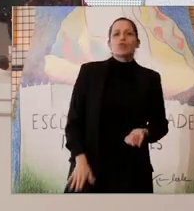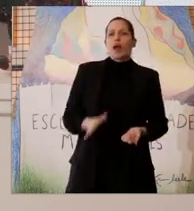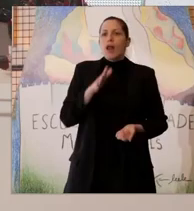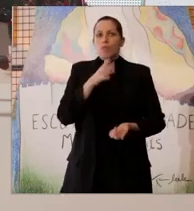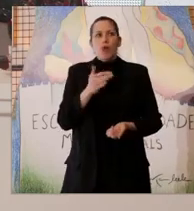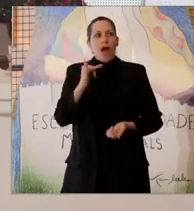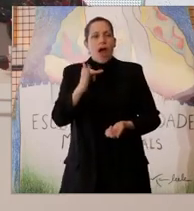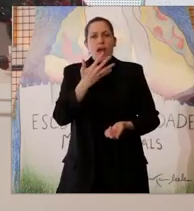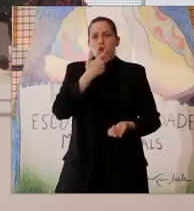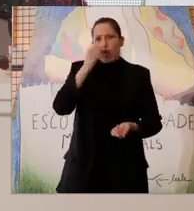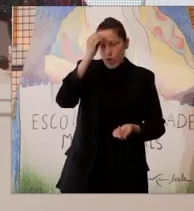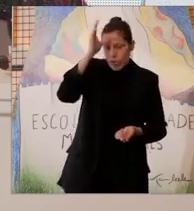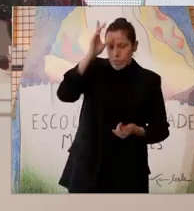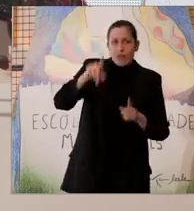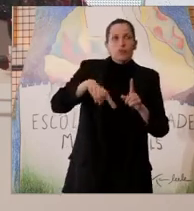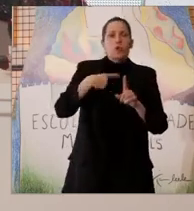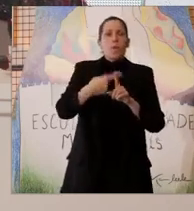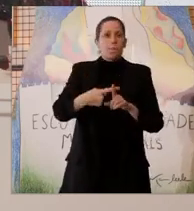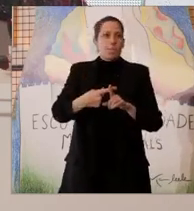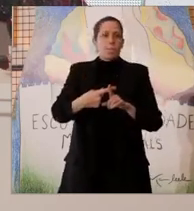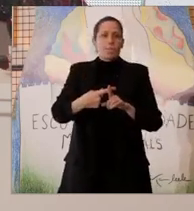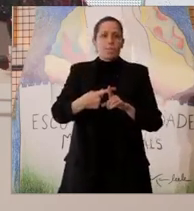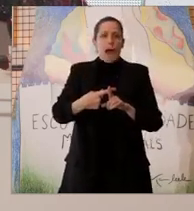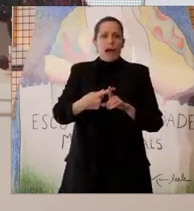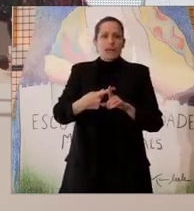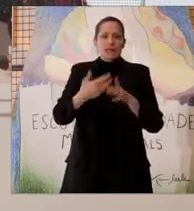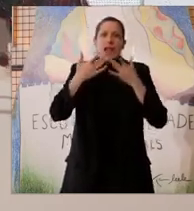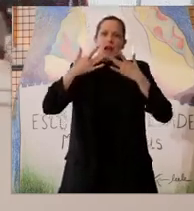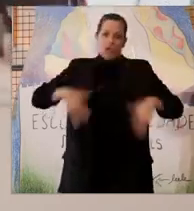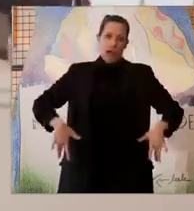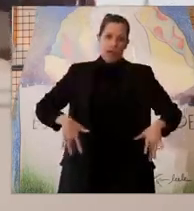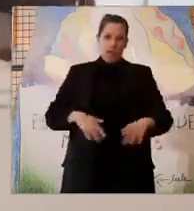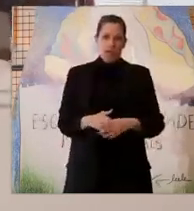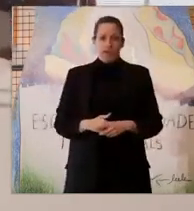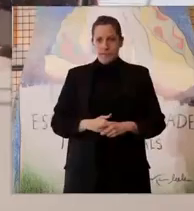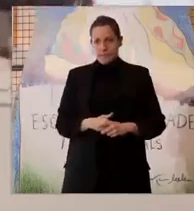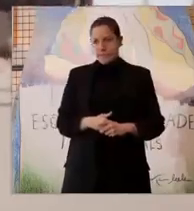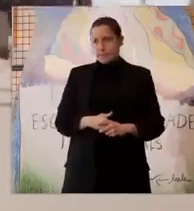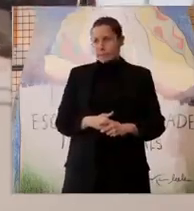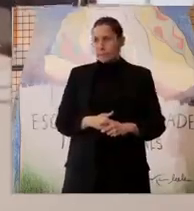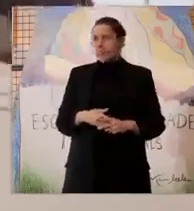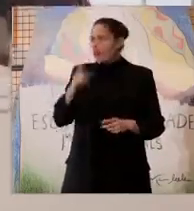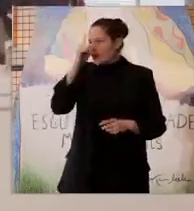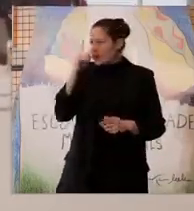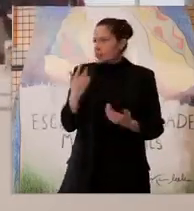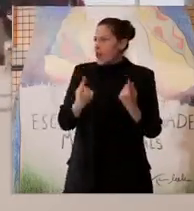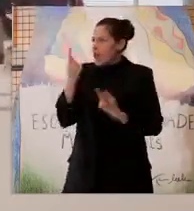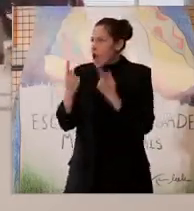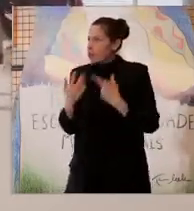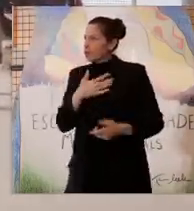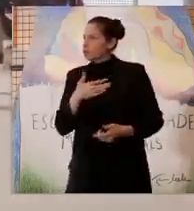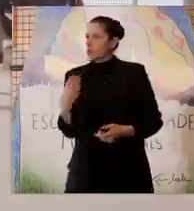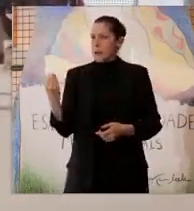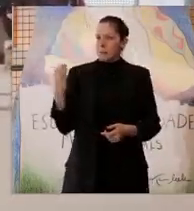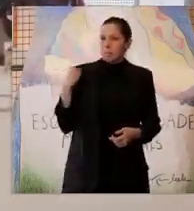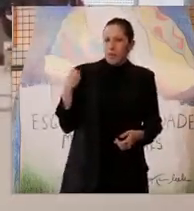a la educación Más allá de las casas por supuesto totalmente si alguien quiere hacer alguna pregunta antes de